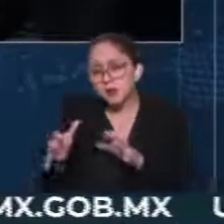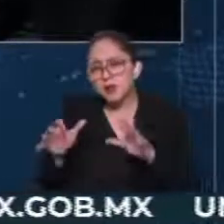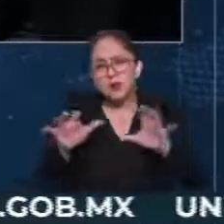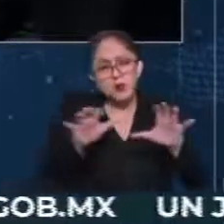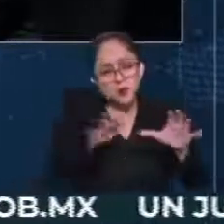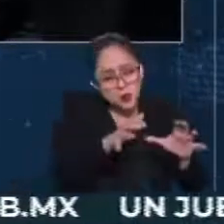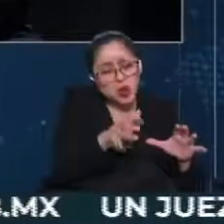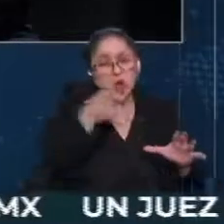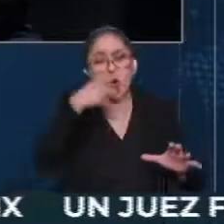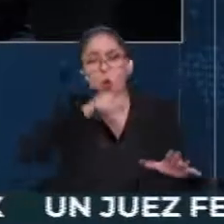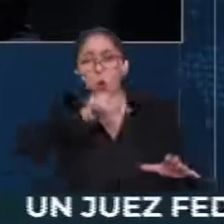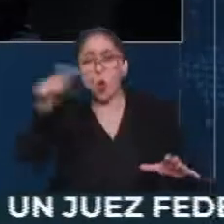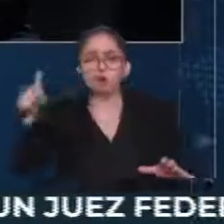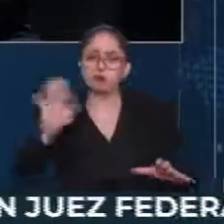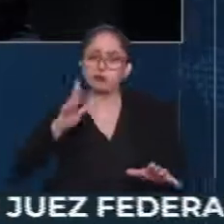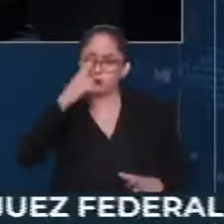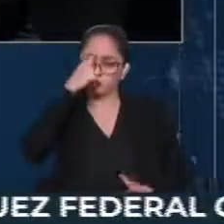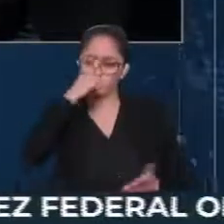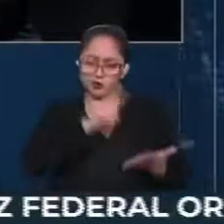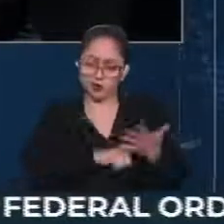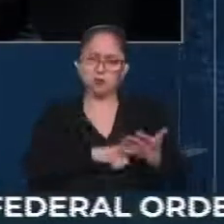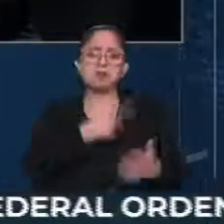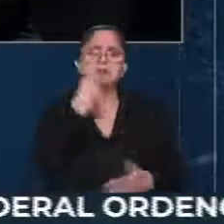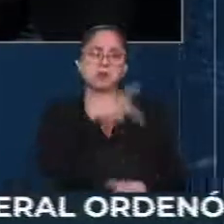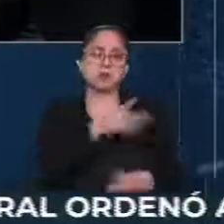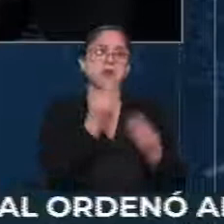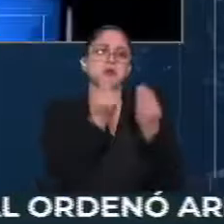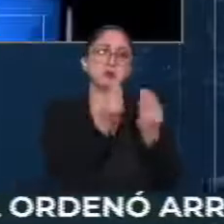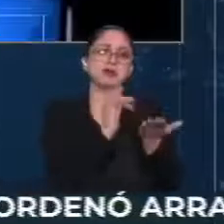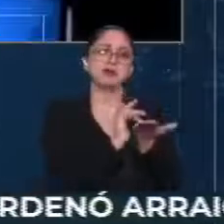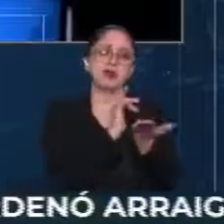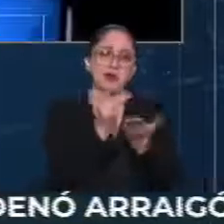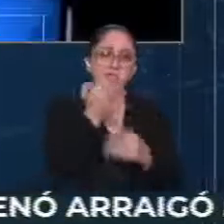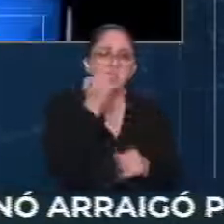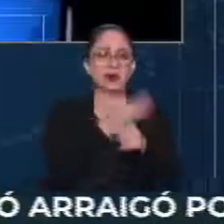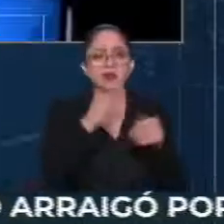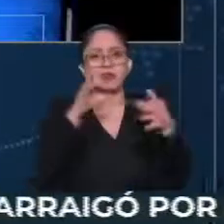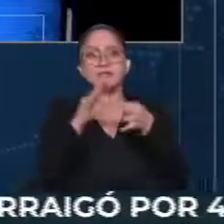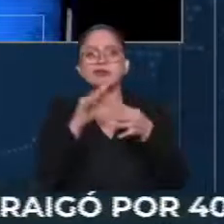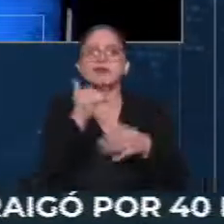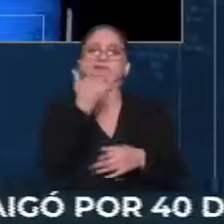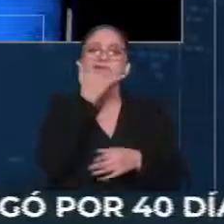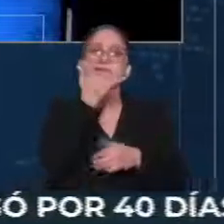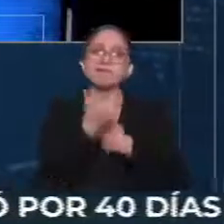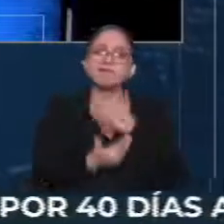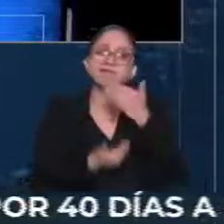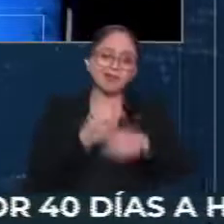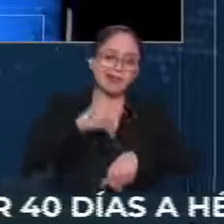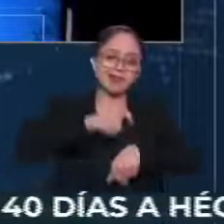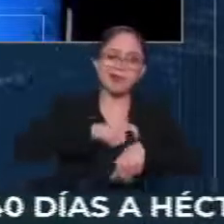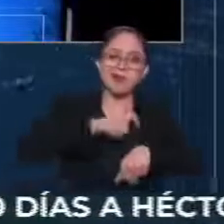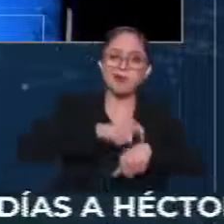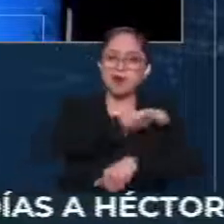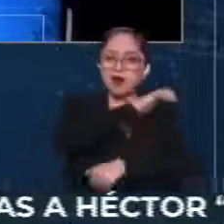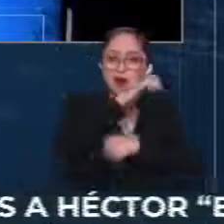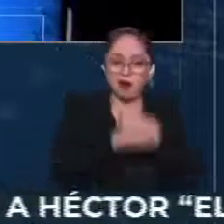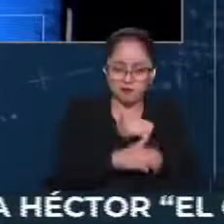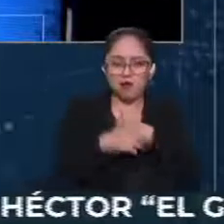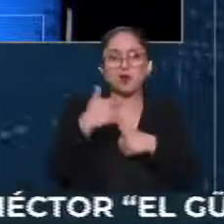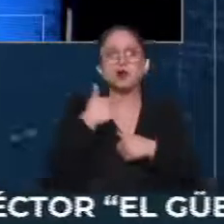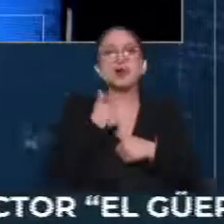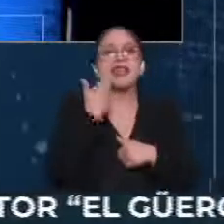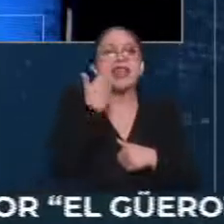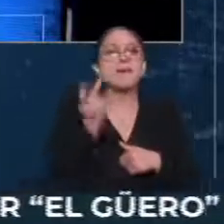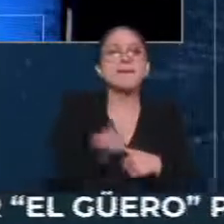claro. Pero bueno, Jonathan, pues ahí tu comentario, muchas gracias. Ya se nos terminó el tiempo, yo me quedo con algo en el tintero, pero luego lo